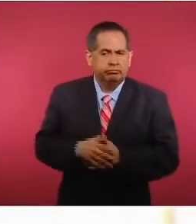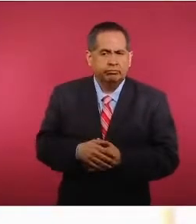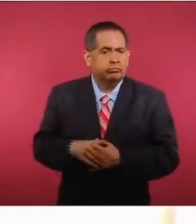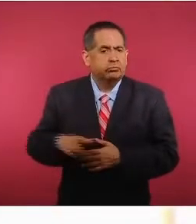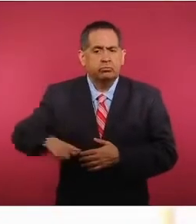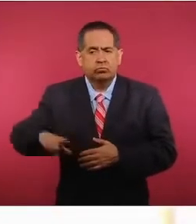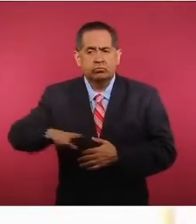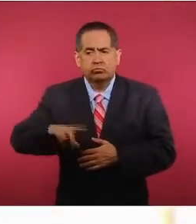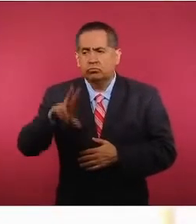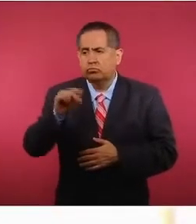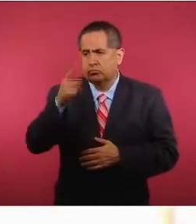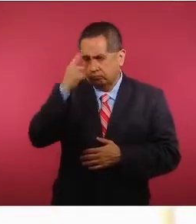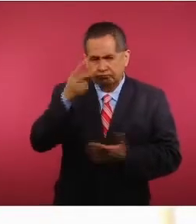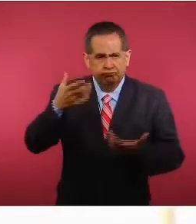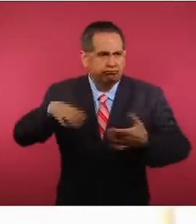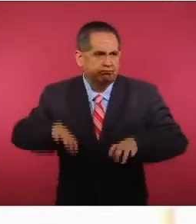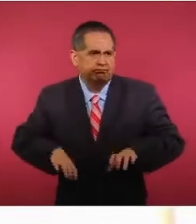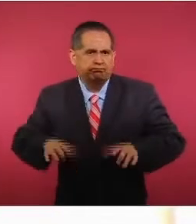para hacerse ricos.